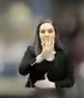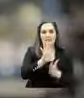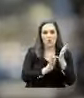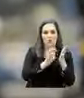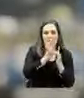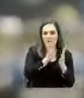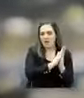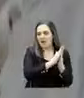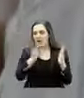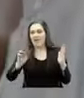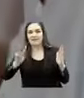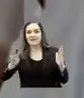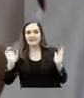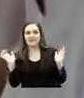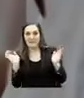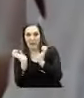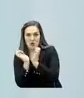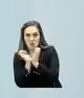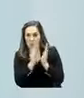el 3 de mayo en